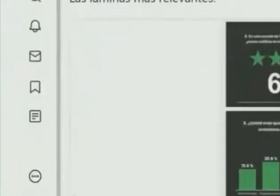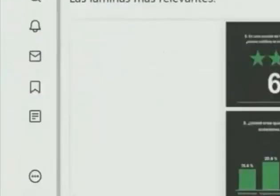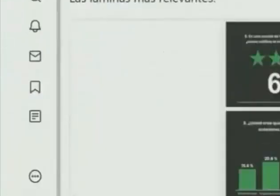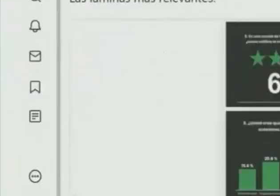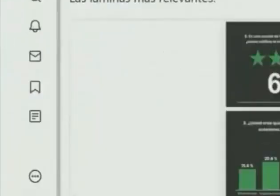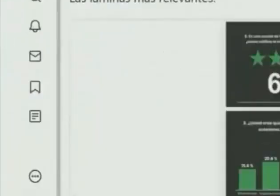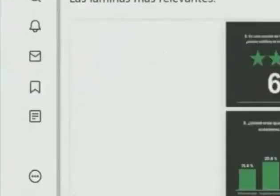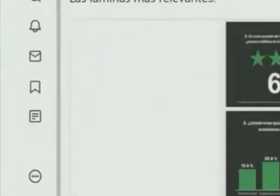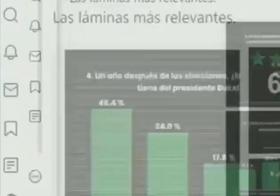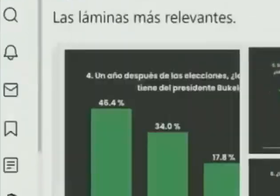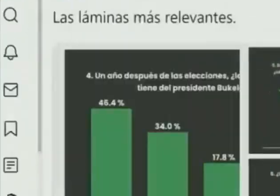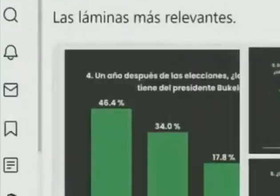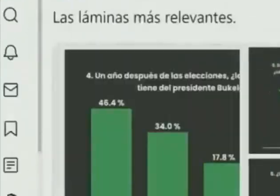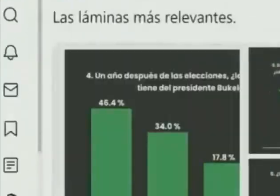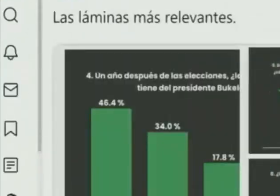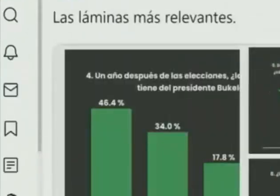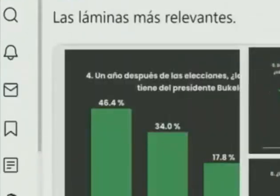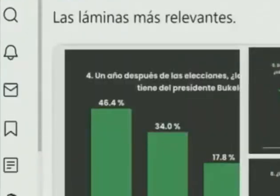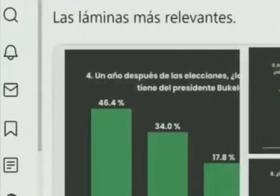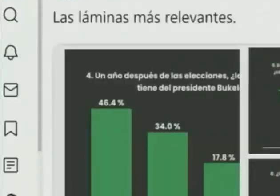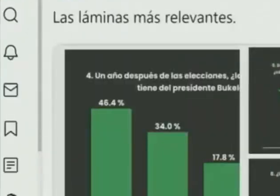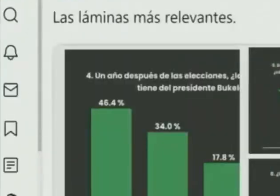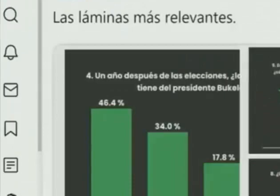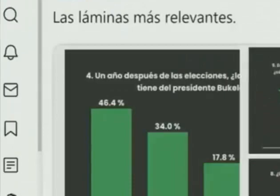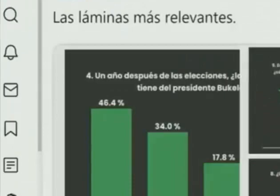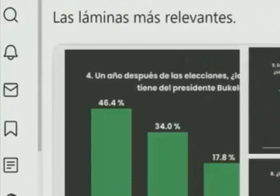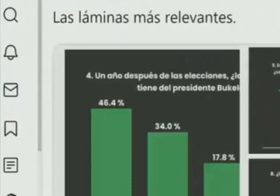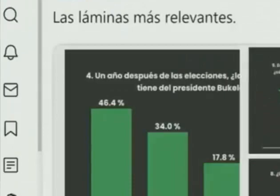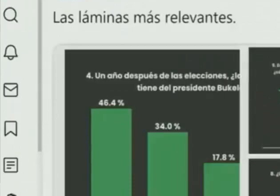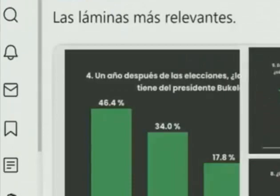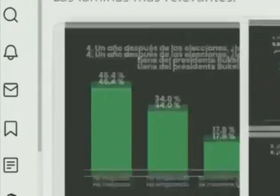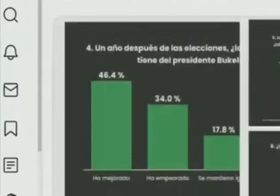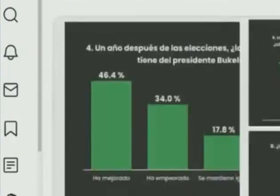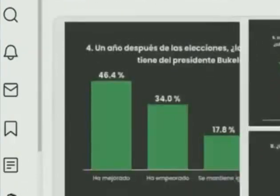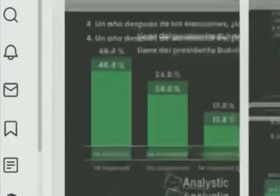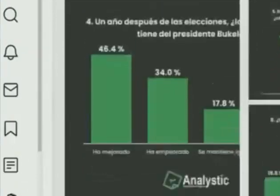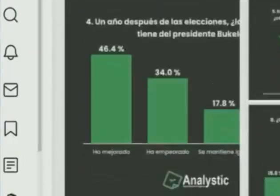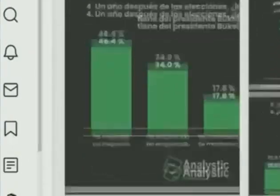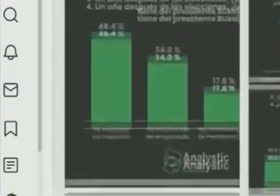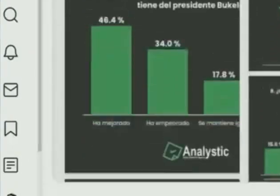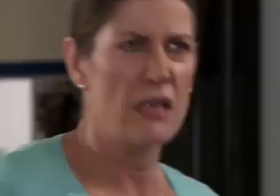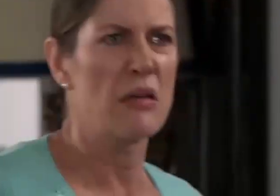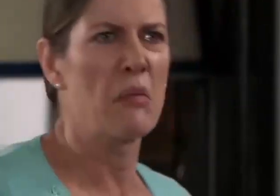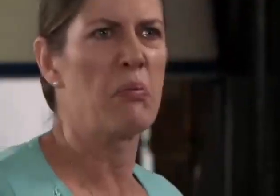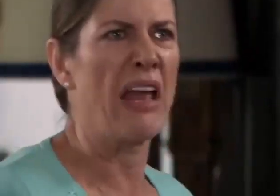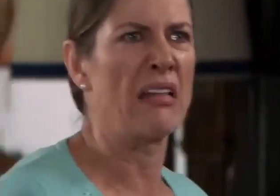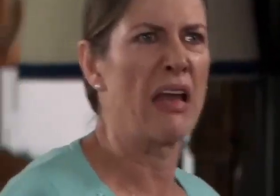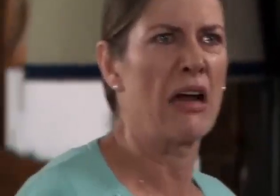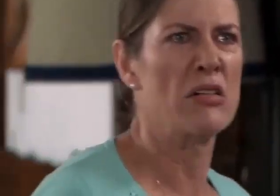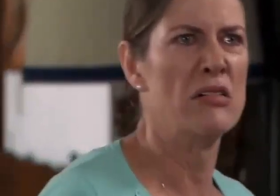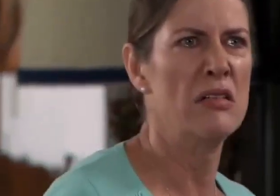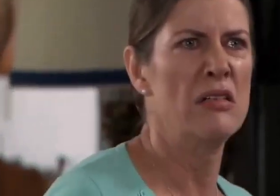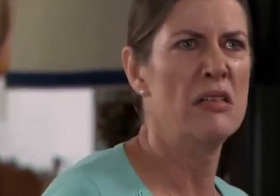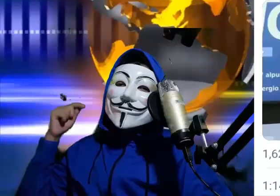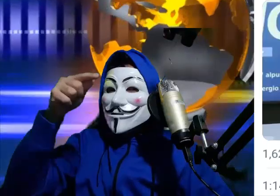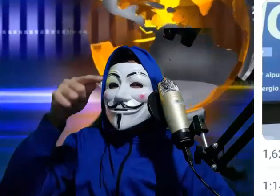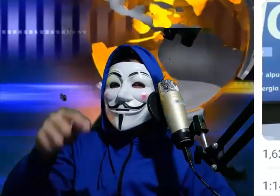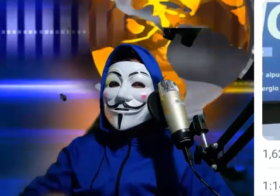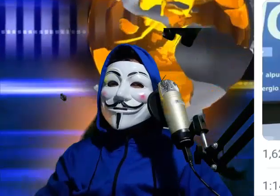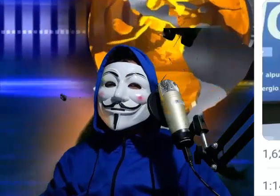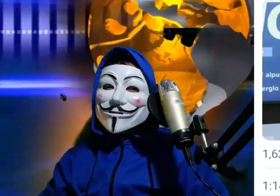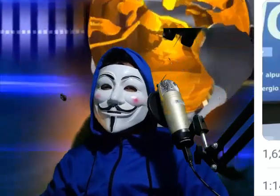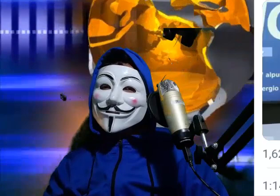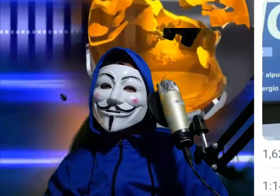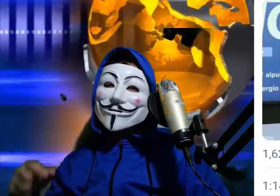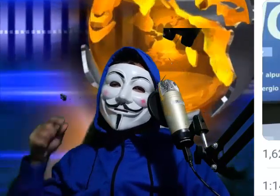haber irrumpido en la Asamblea Legislativa. Acá tenemos un par de las láminas. Está bien, pendejo.